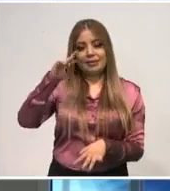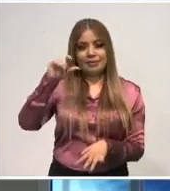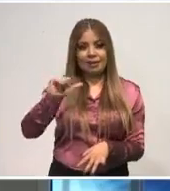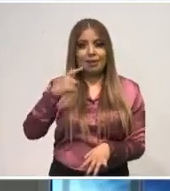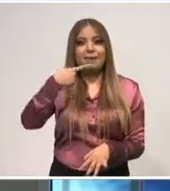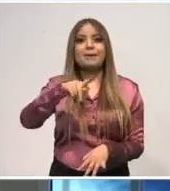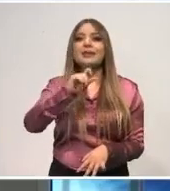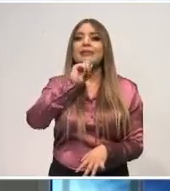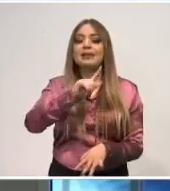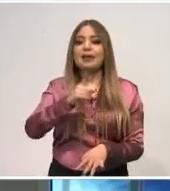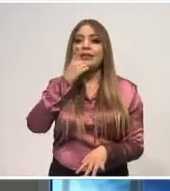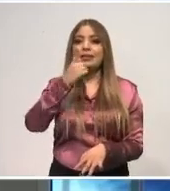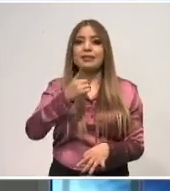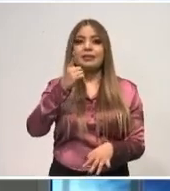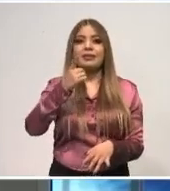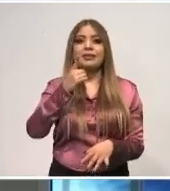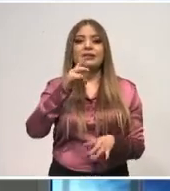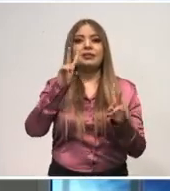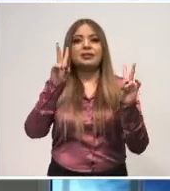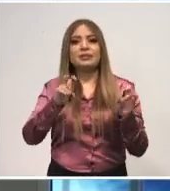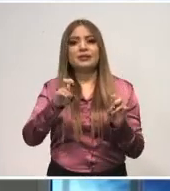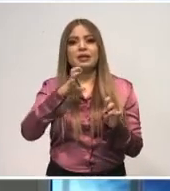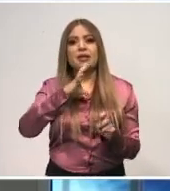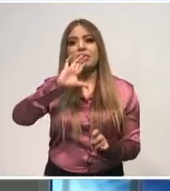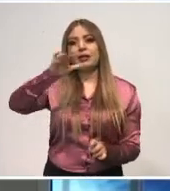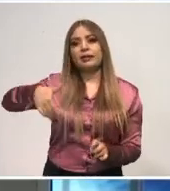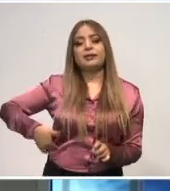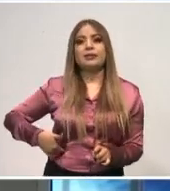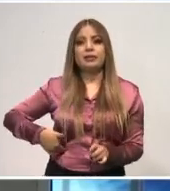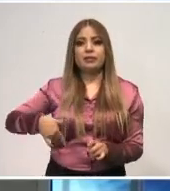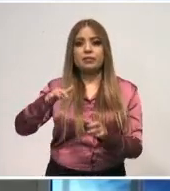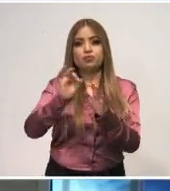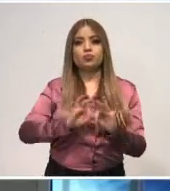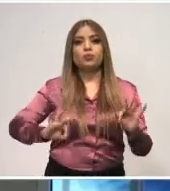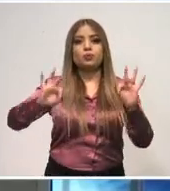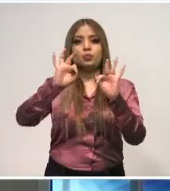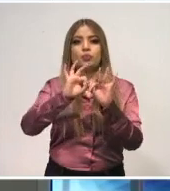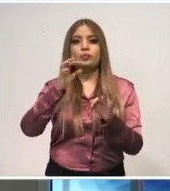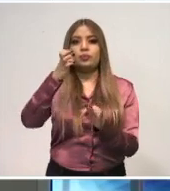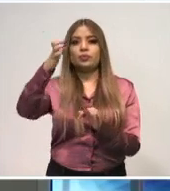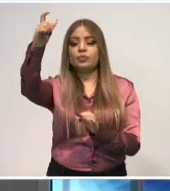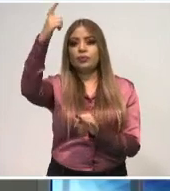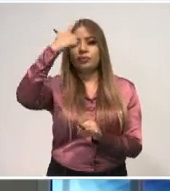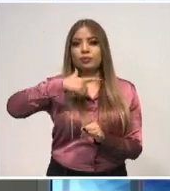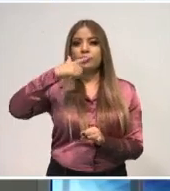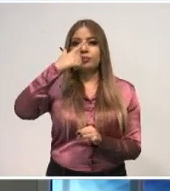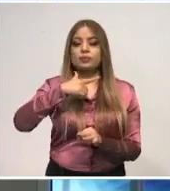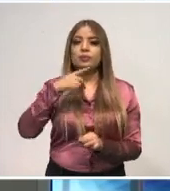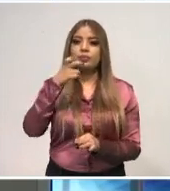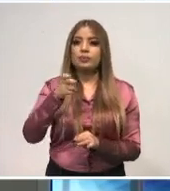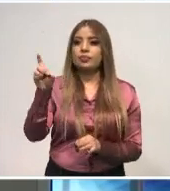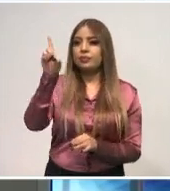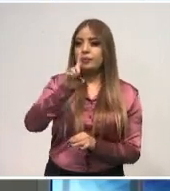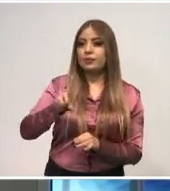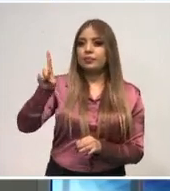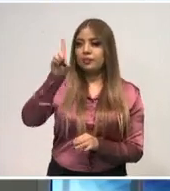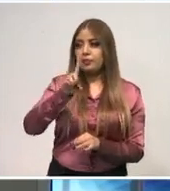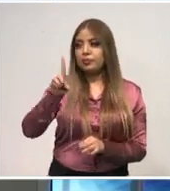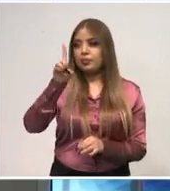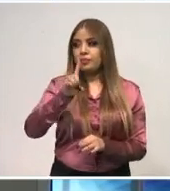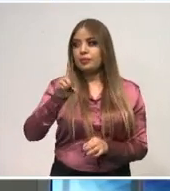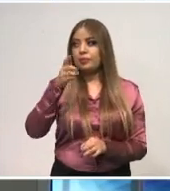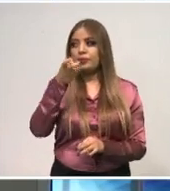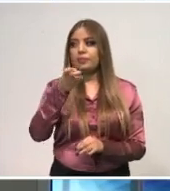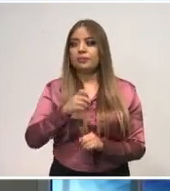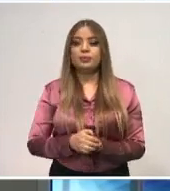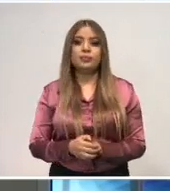También le platicábamos acerca de un accidente que se presentó en la madrugada del domingo, parece ser,